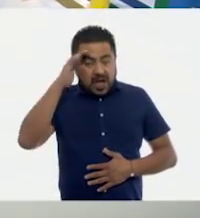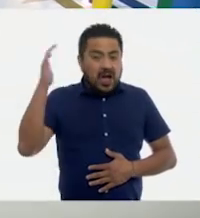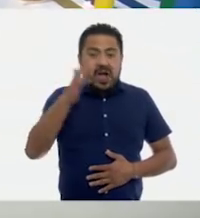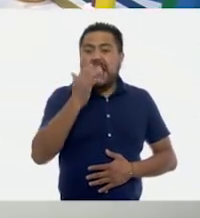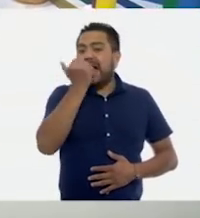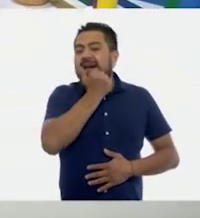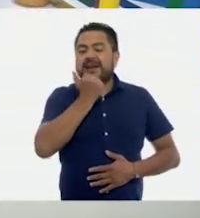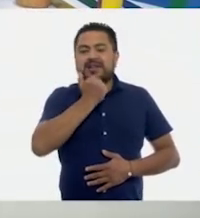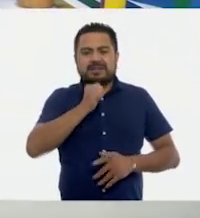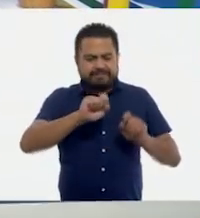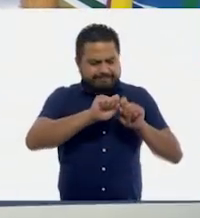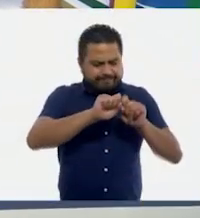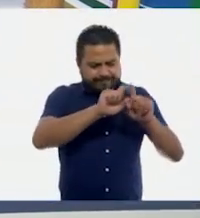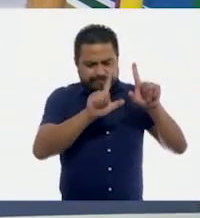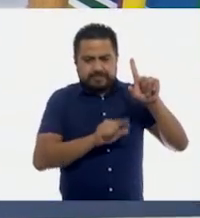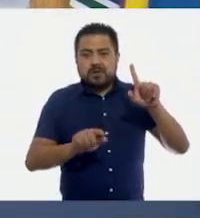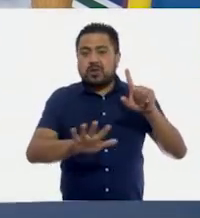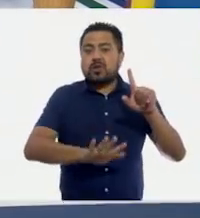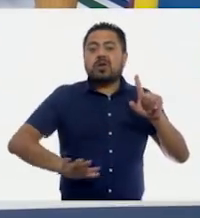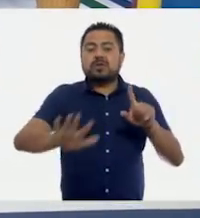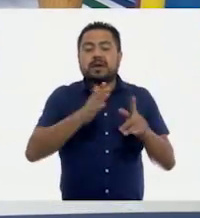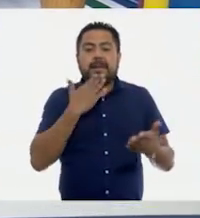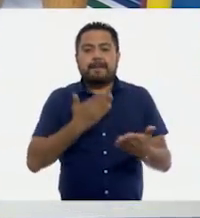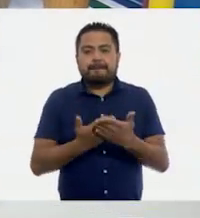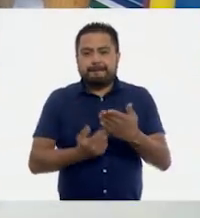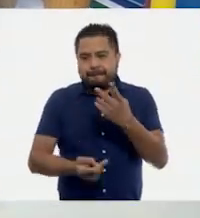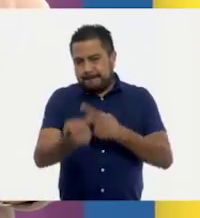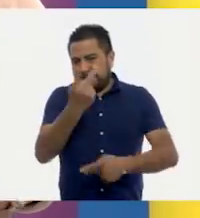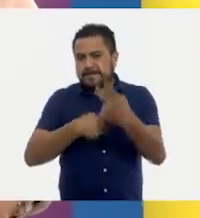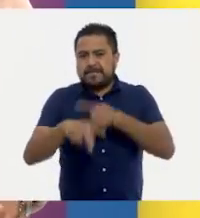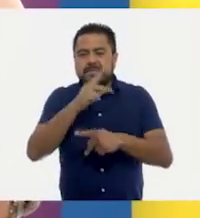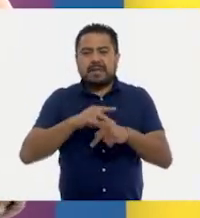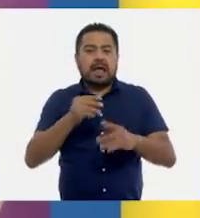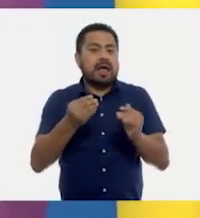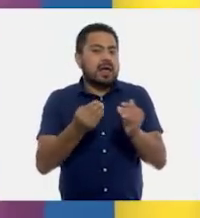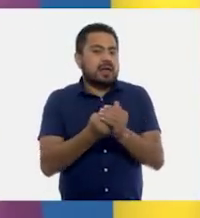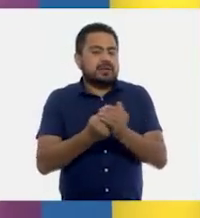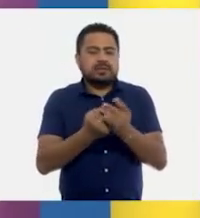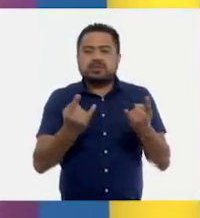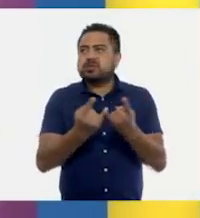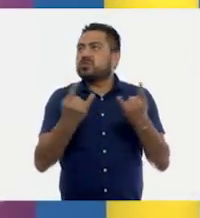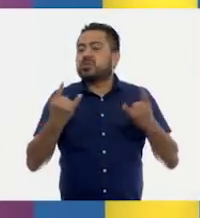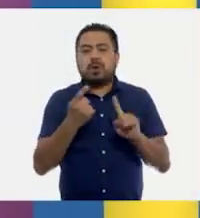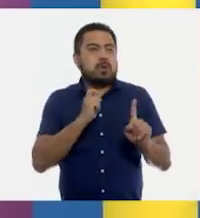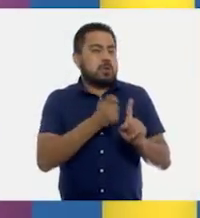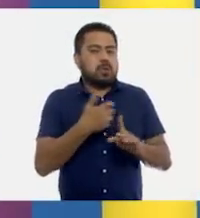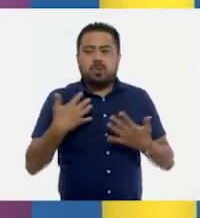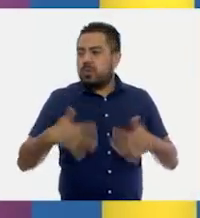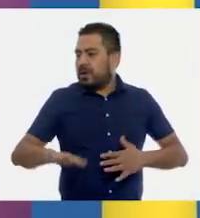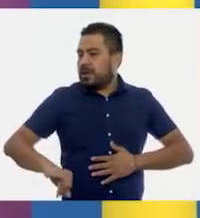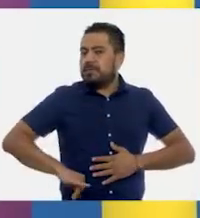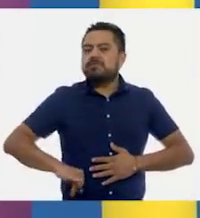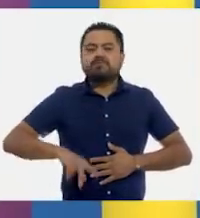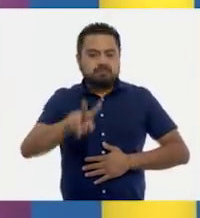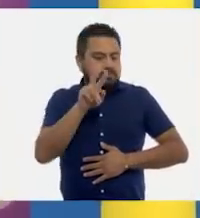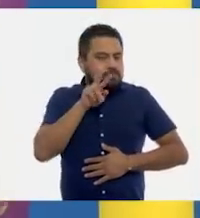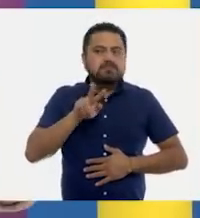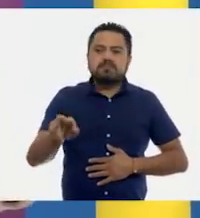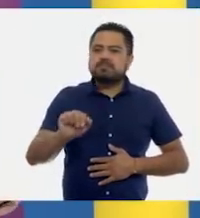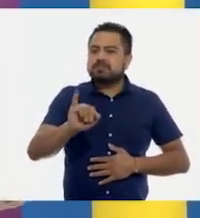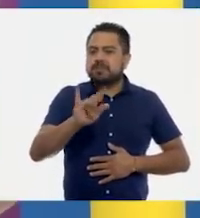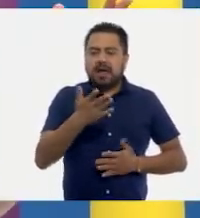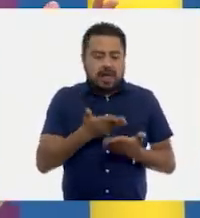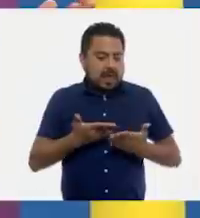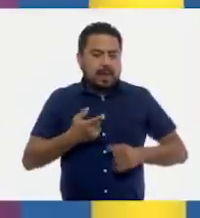estudiantes de todo el país, sean ustedes bienvenidas y bienvenidos a su clase de historia que será muy interesante, ya lo verán.